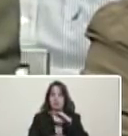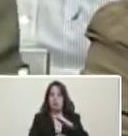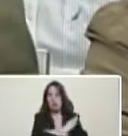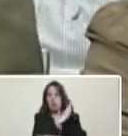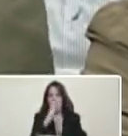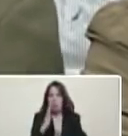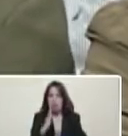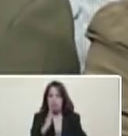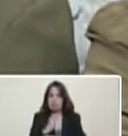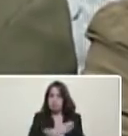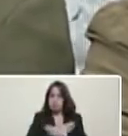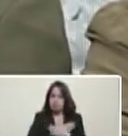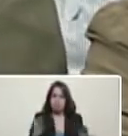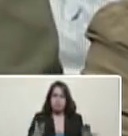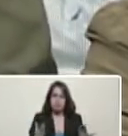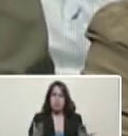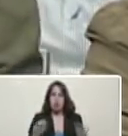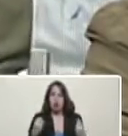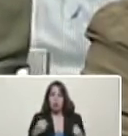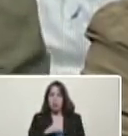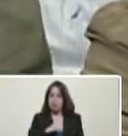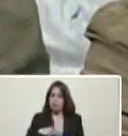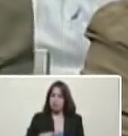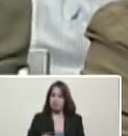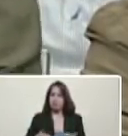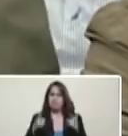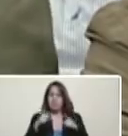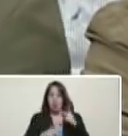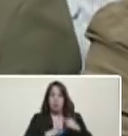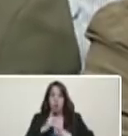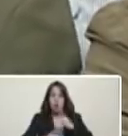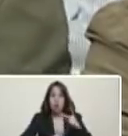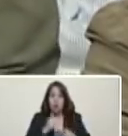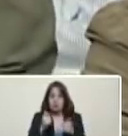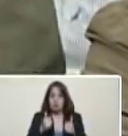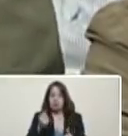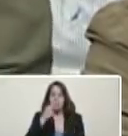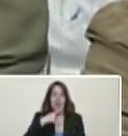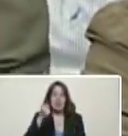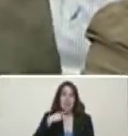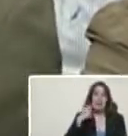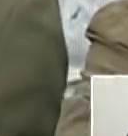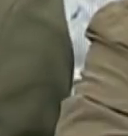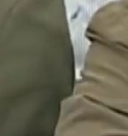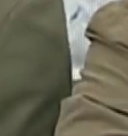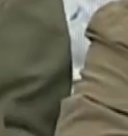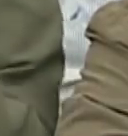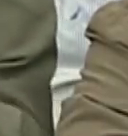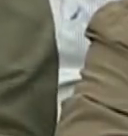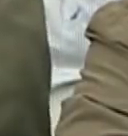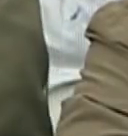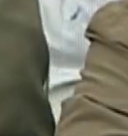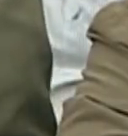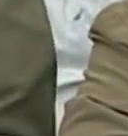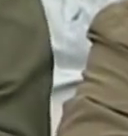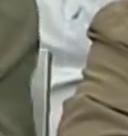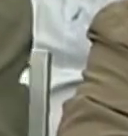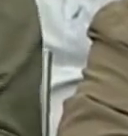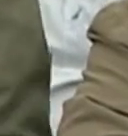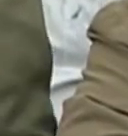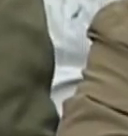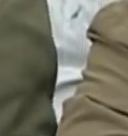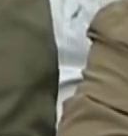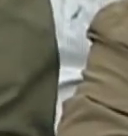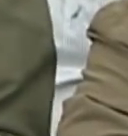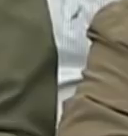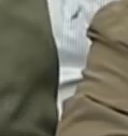una garantía de soberanía y de producir una cantidad de medicamentos como insulina, eritroproyectina, factor estimulante para